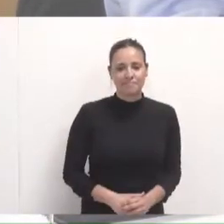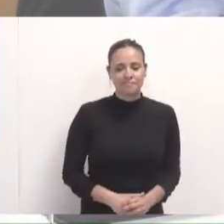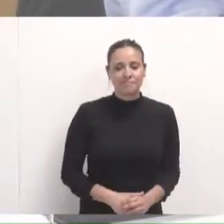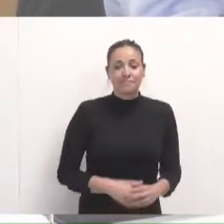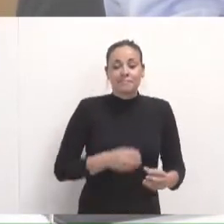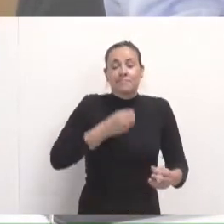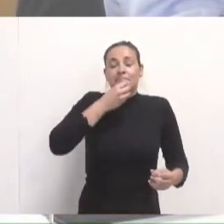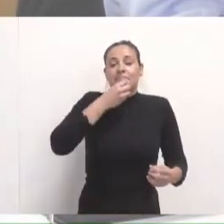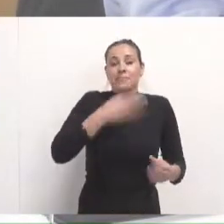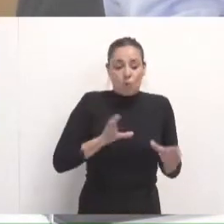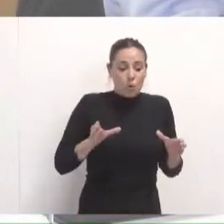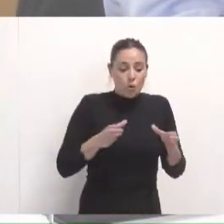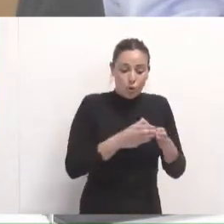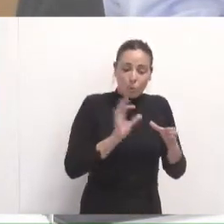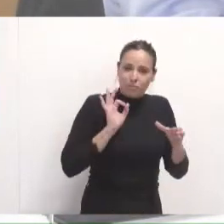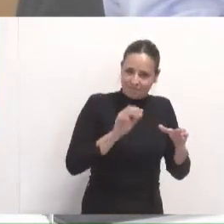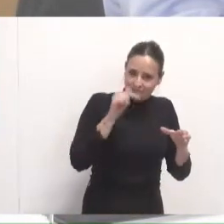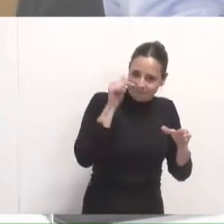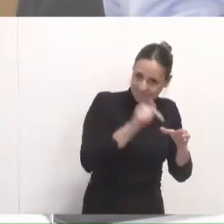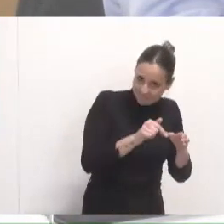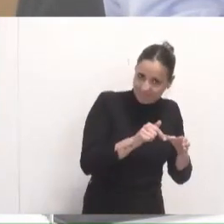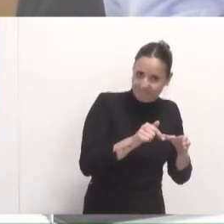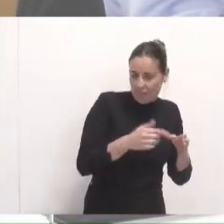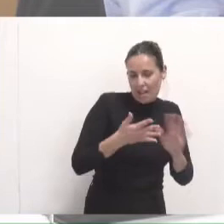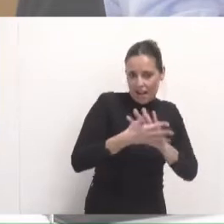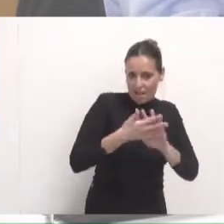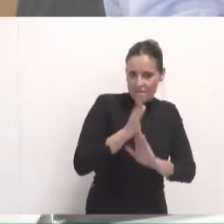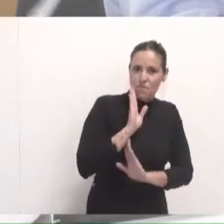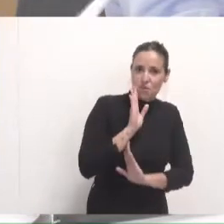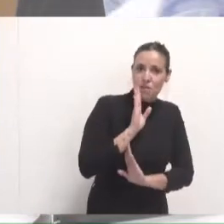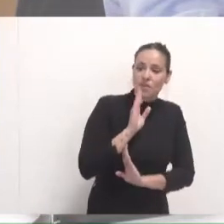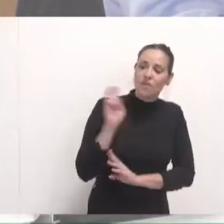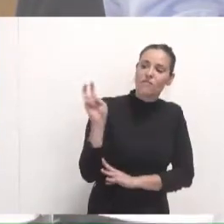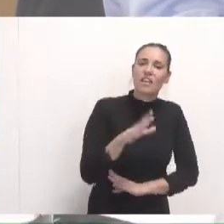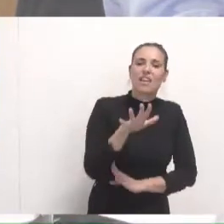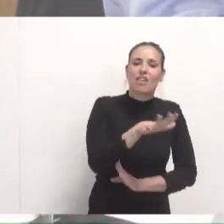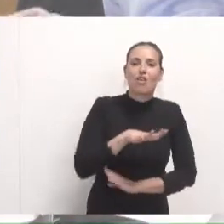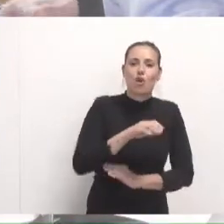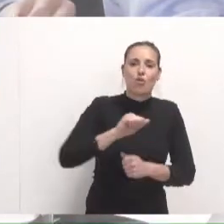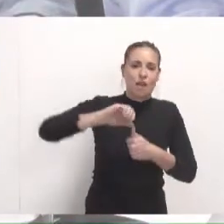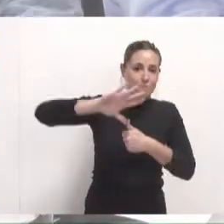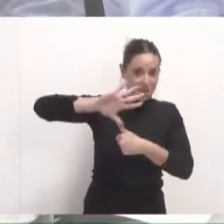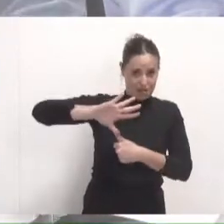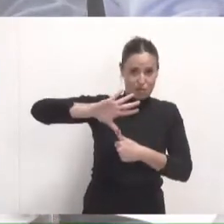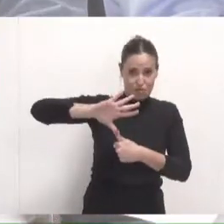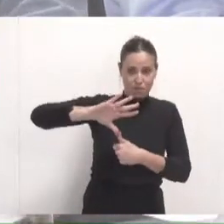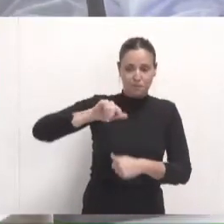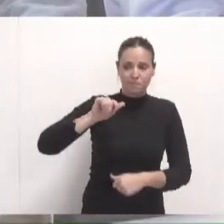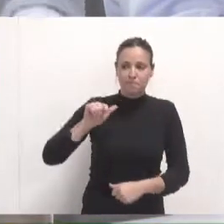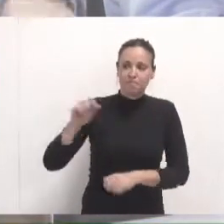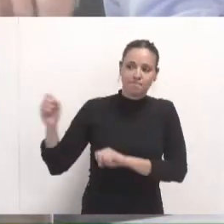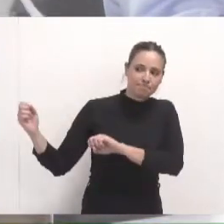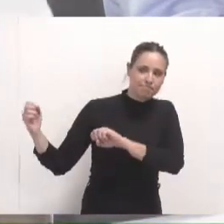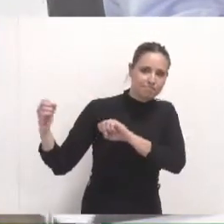Esta especie, la Reticulitermes flavipes, es una especie que viene de América del Norte y de alguna manera, pues evidentemente, ha tenido